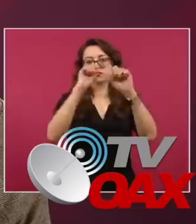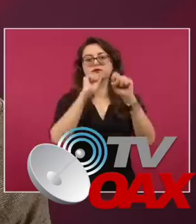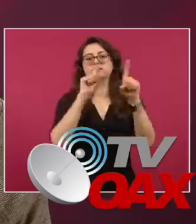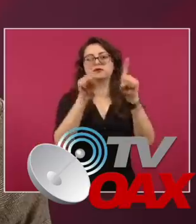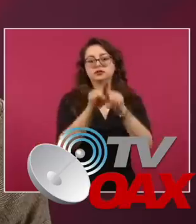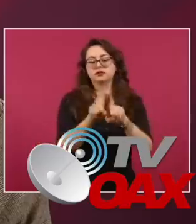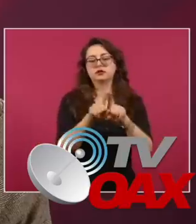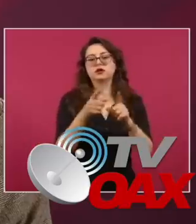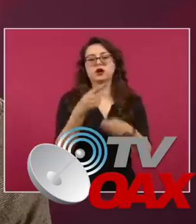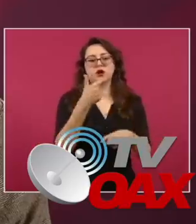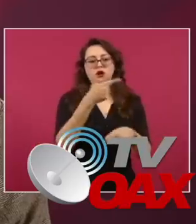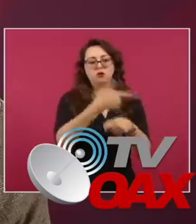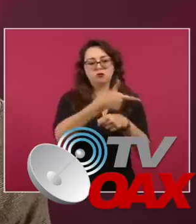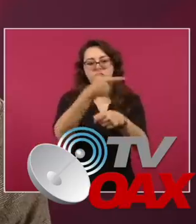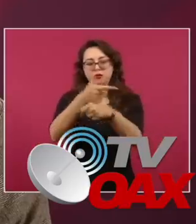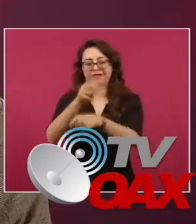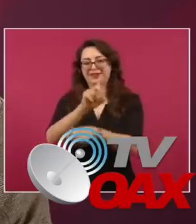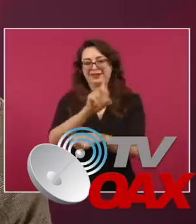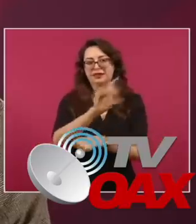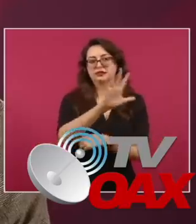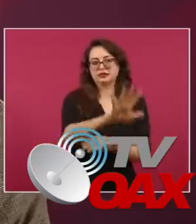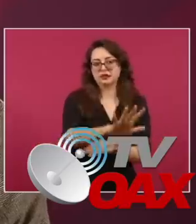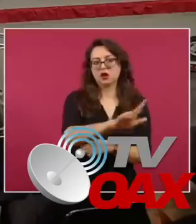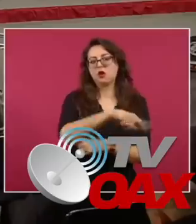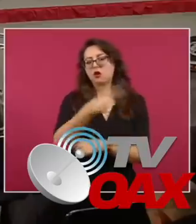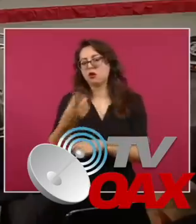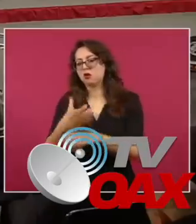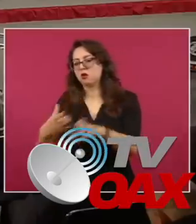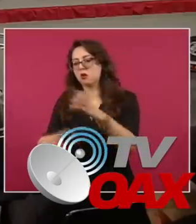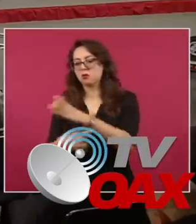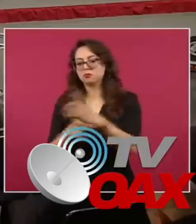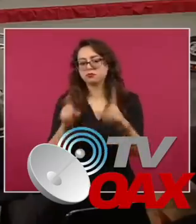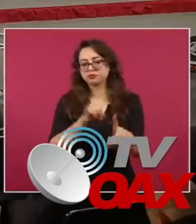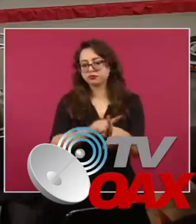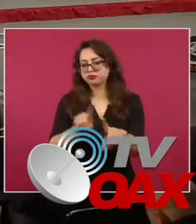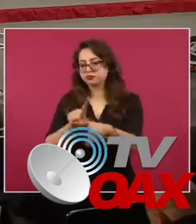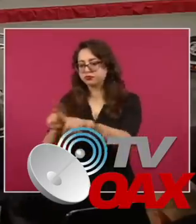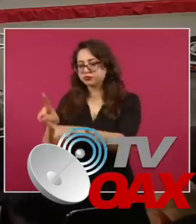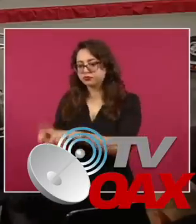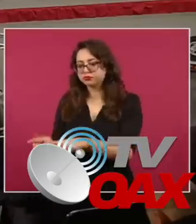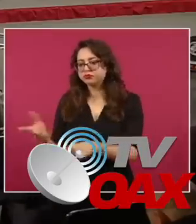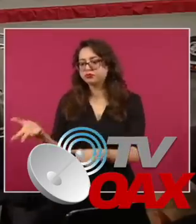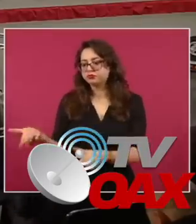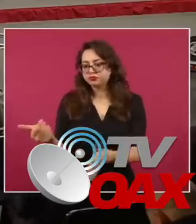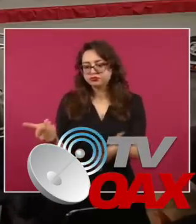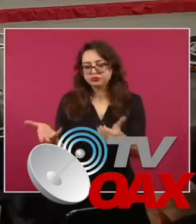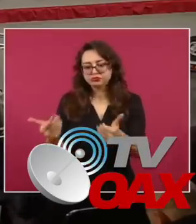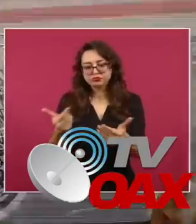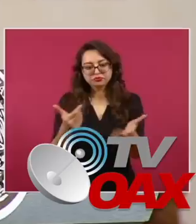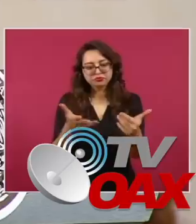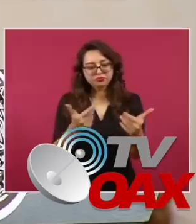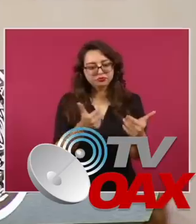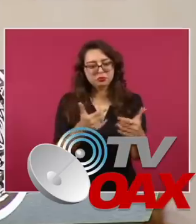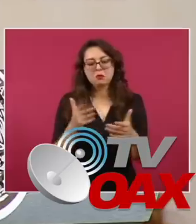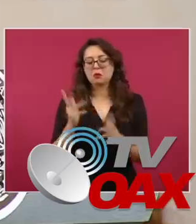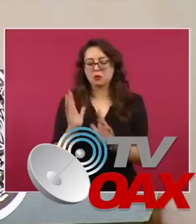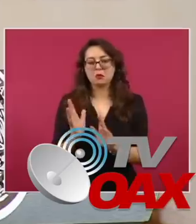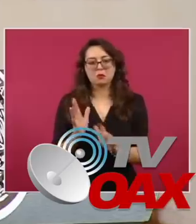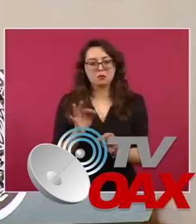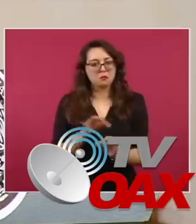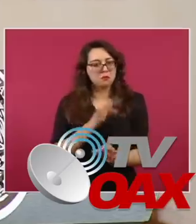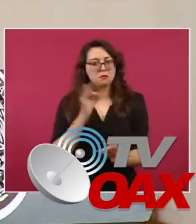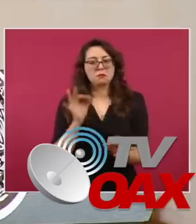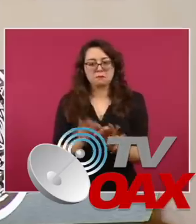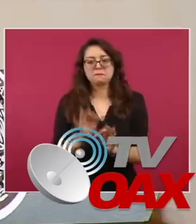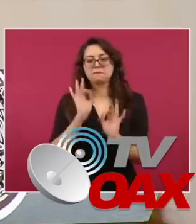bienes muebles. Tenemos aquí ya una tarea menor por lo que hace a los vistos buenos de obra, pero una gran tarea para